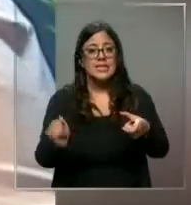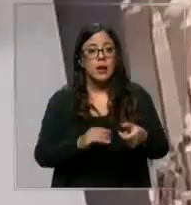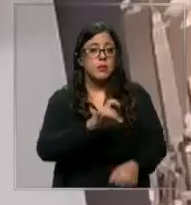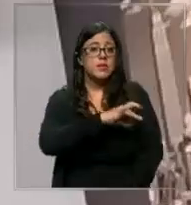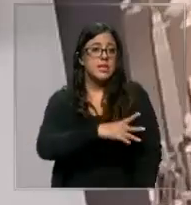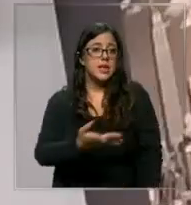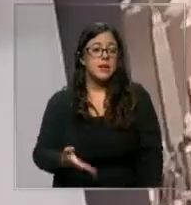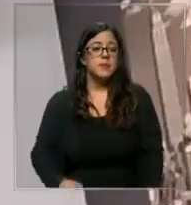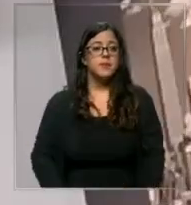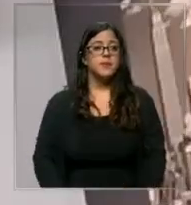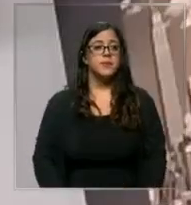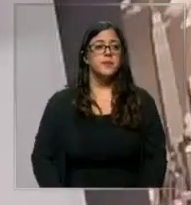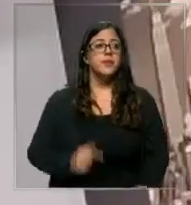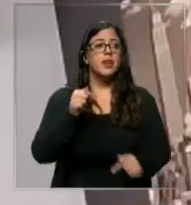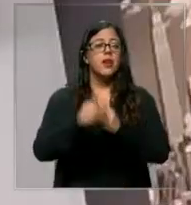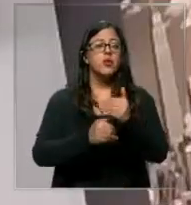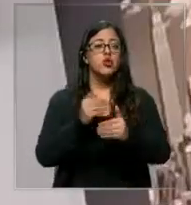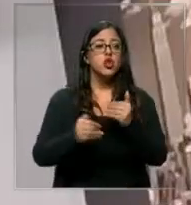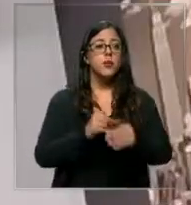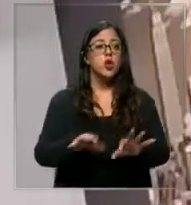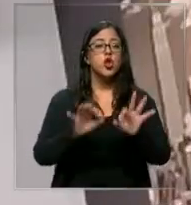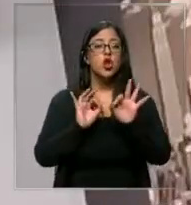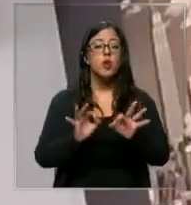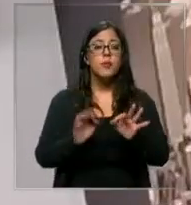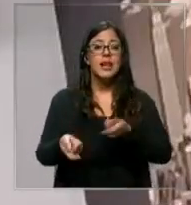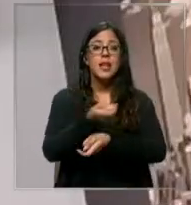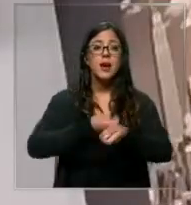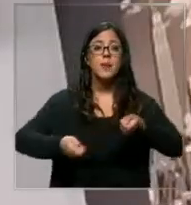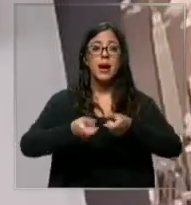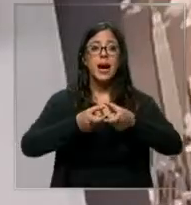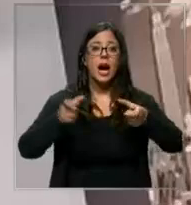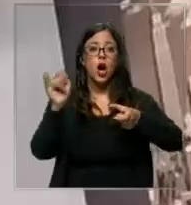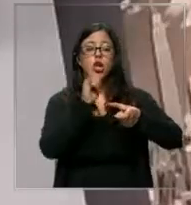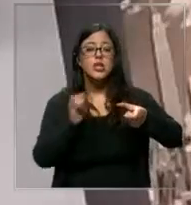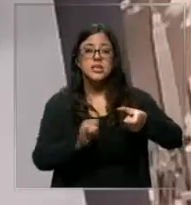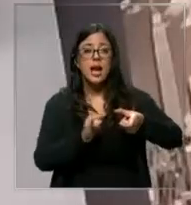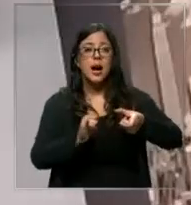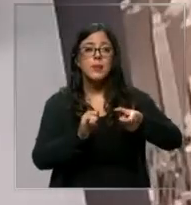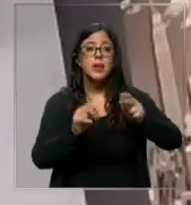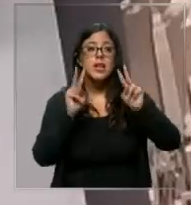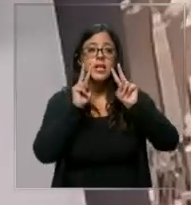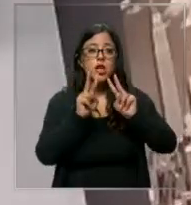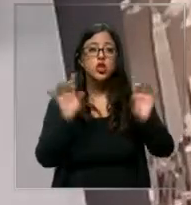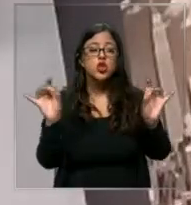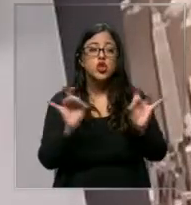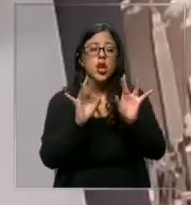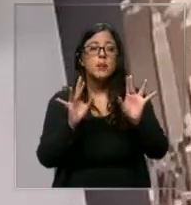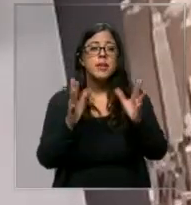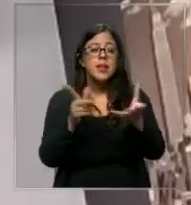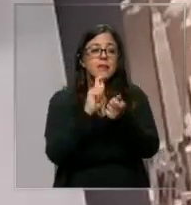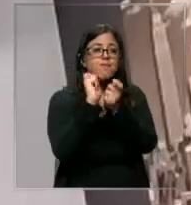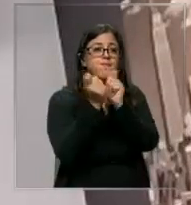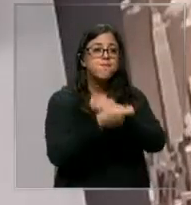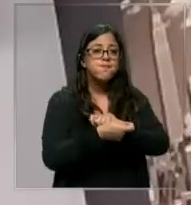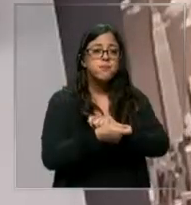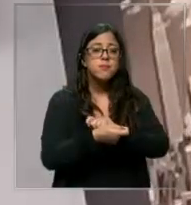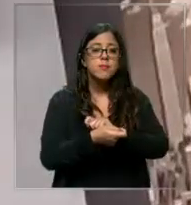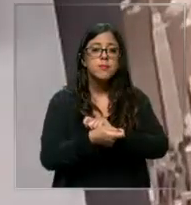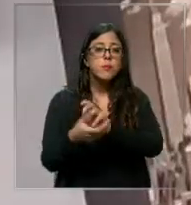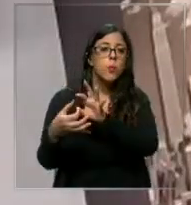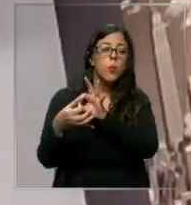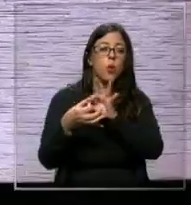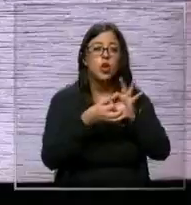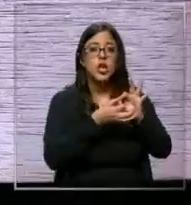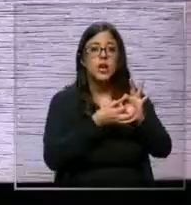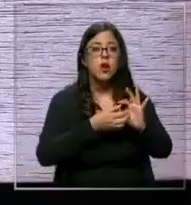nuestro país el funcionamiento normal del mercado de isape se ha visto sumamente Alterado y comprometido a